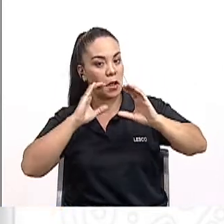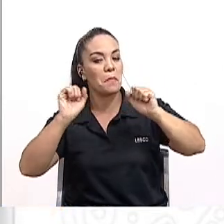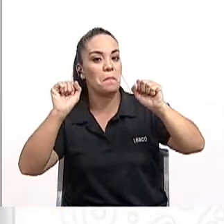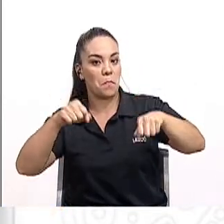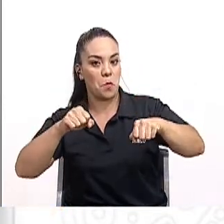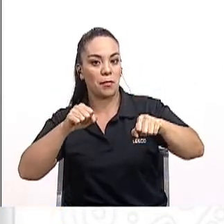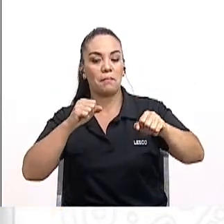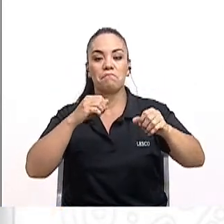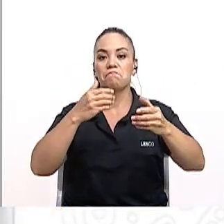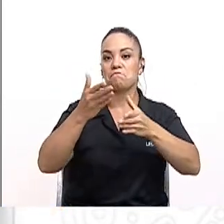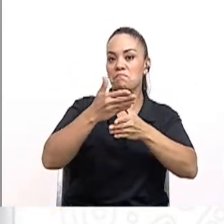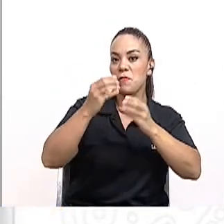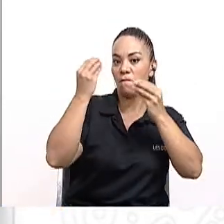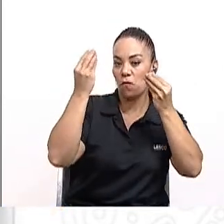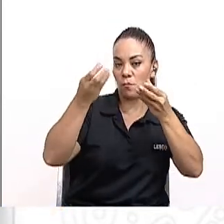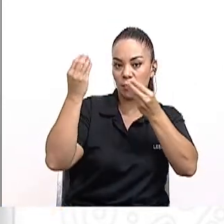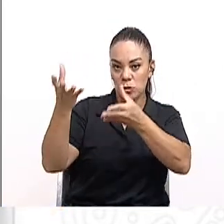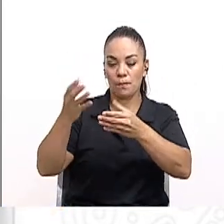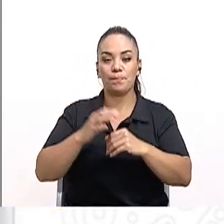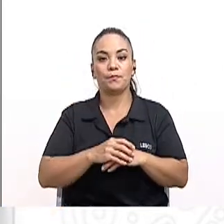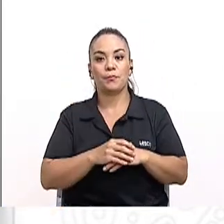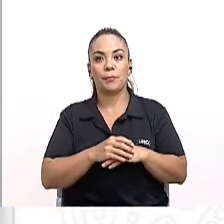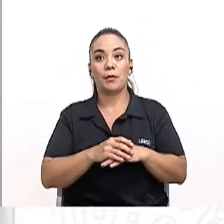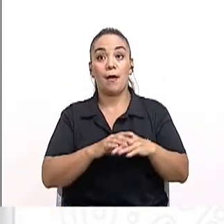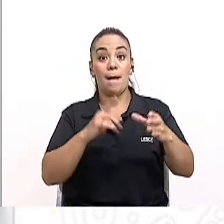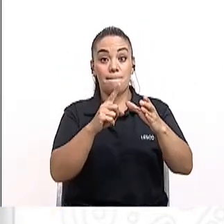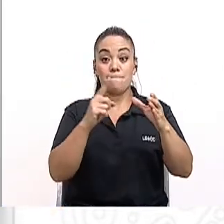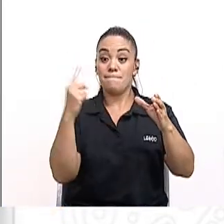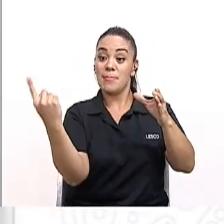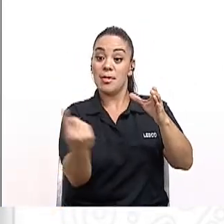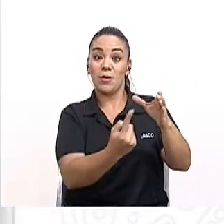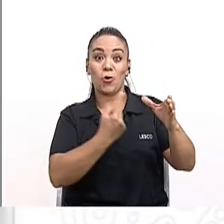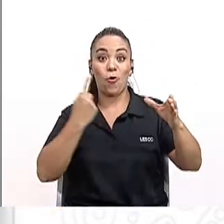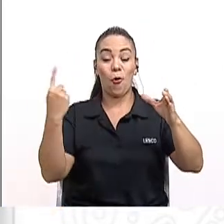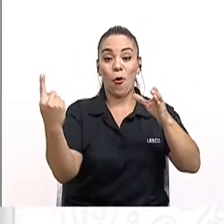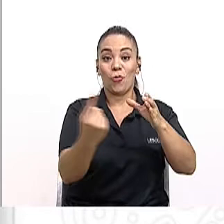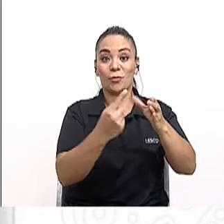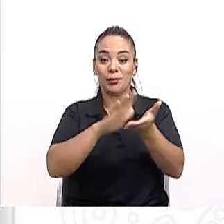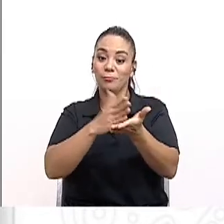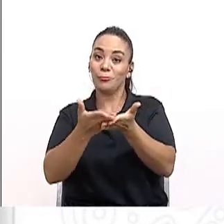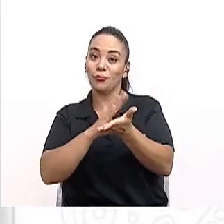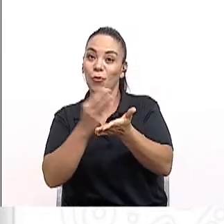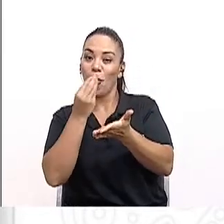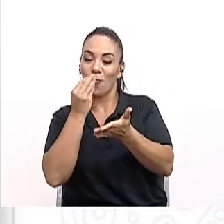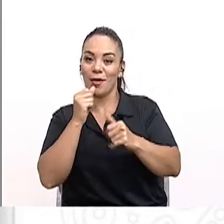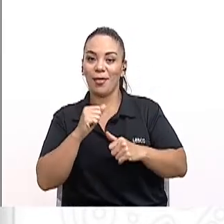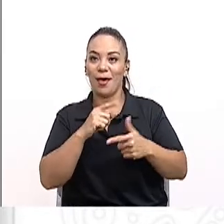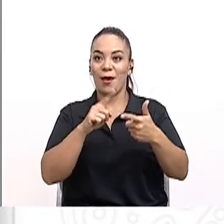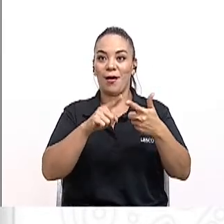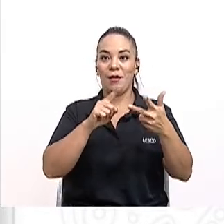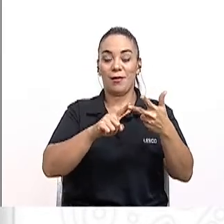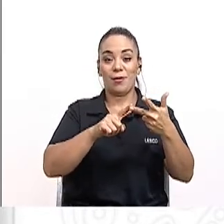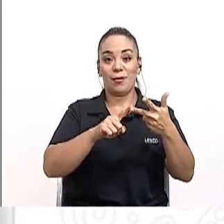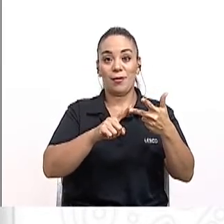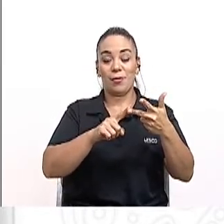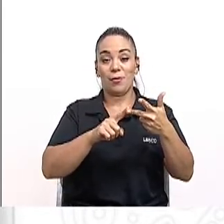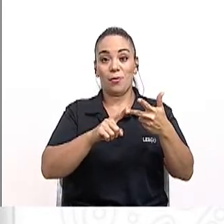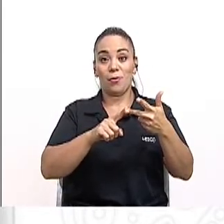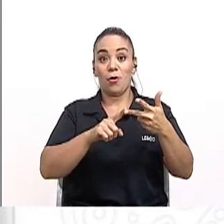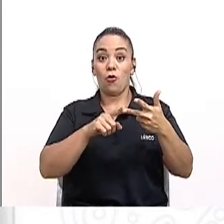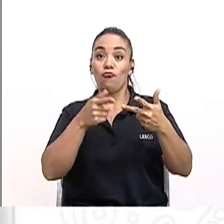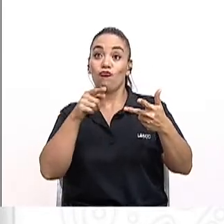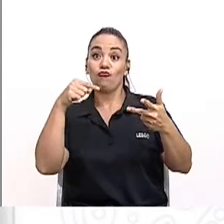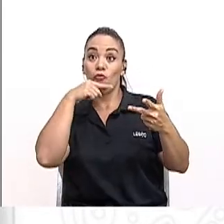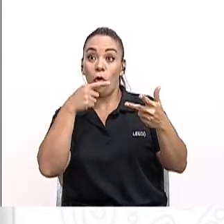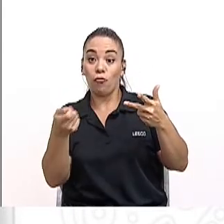compartir información. Las microondas cocinan nuestra comida. La radiación infrarroja nos calienta. La